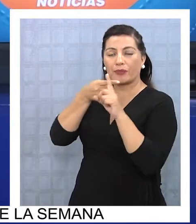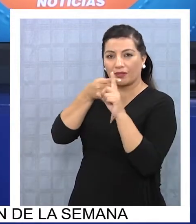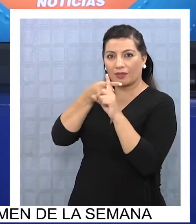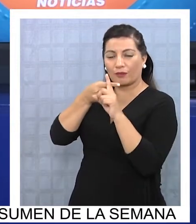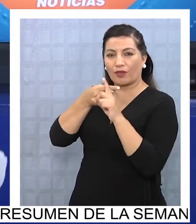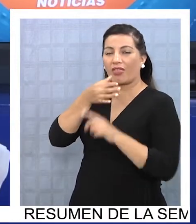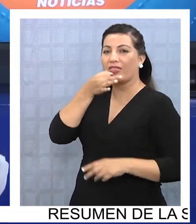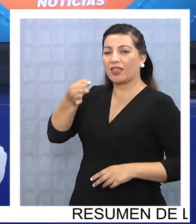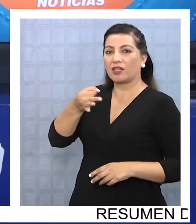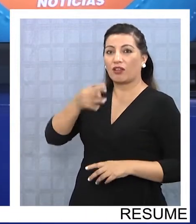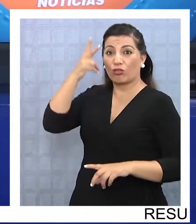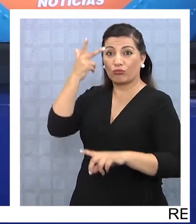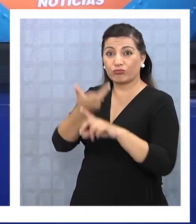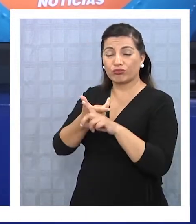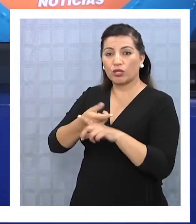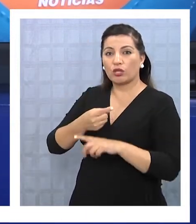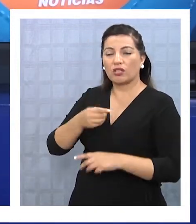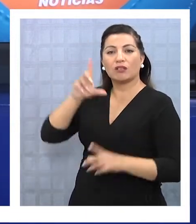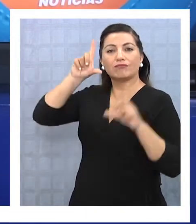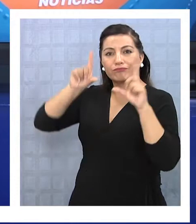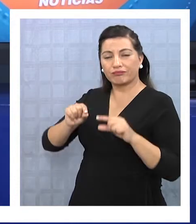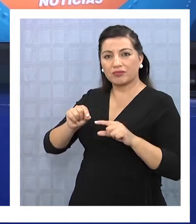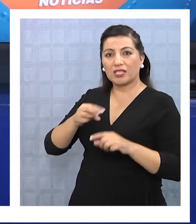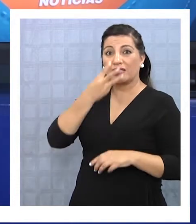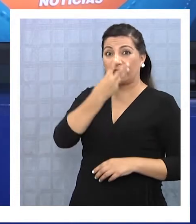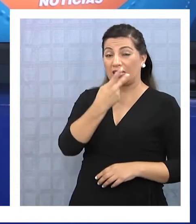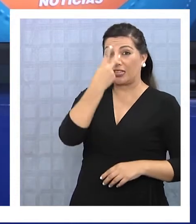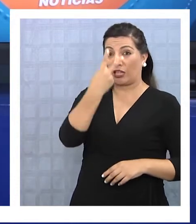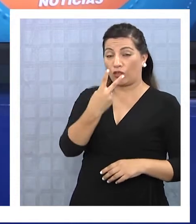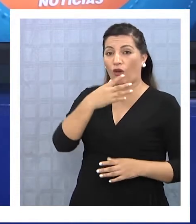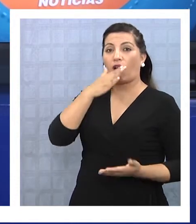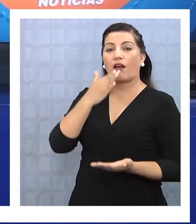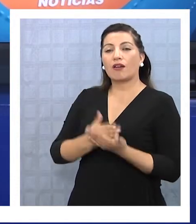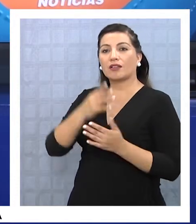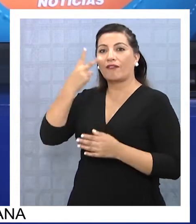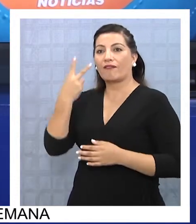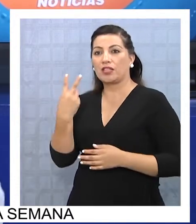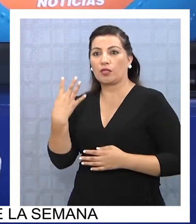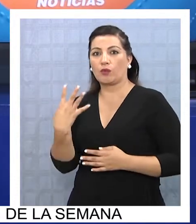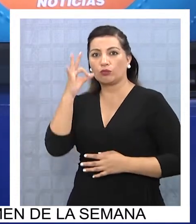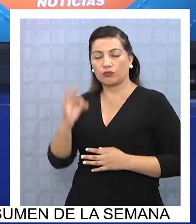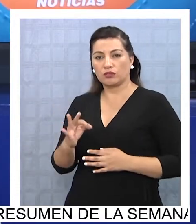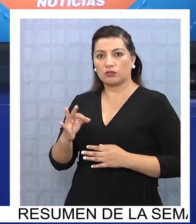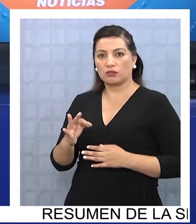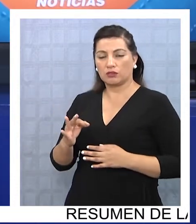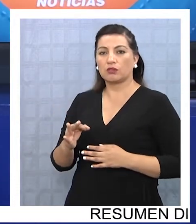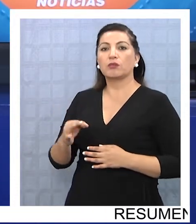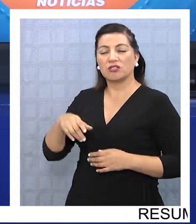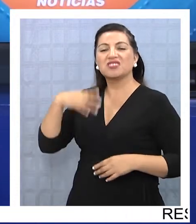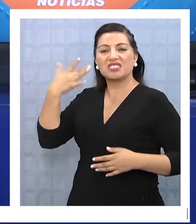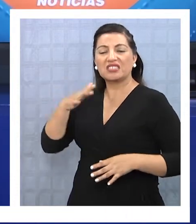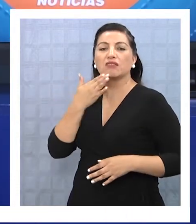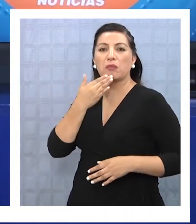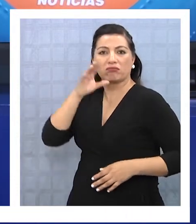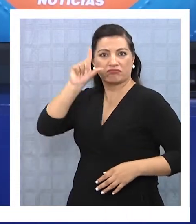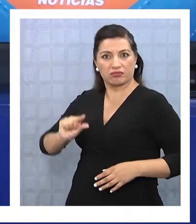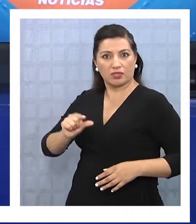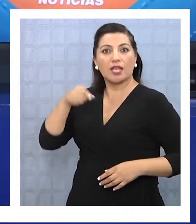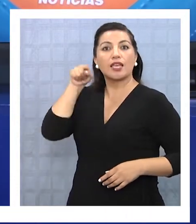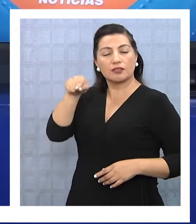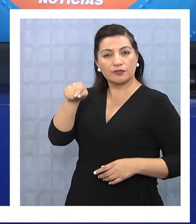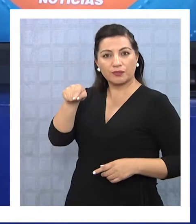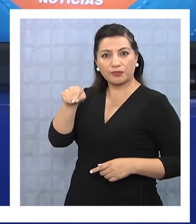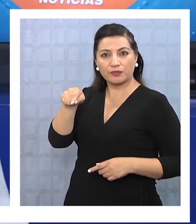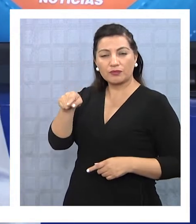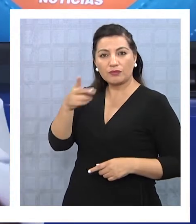mitad. Dijimos que íbamos a reducir la delincuencia, la redujimos del 32 al 24%, menos de lo que quisiéramos, sin duda, pero la redujimos.